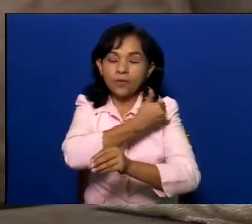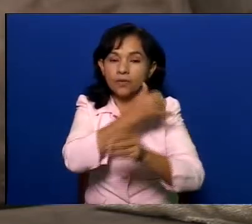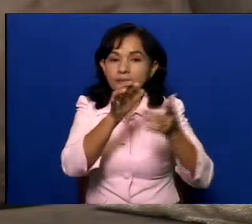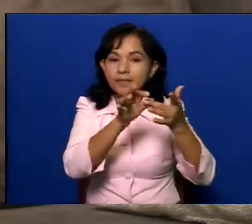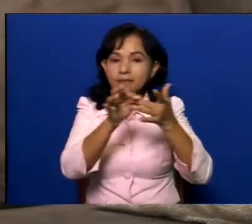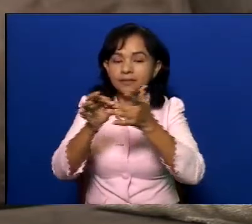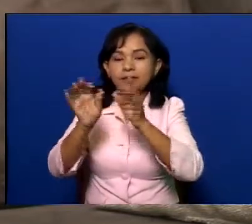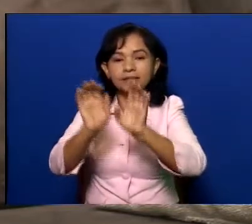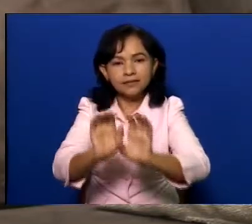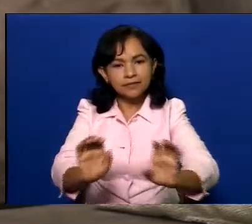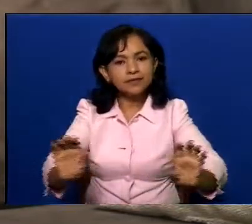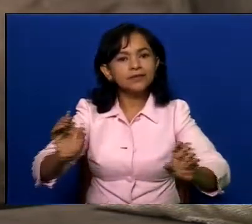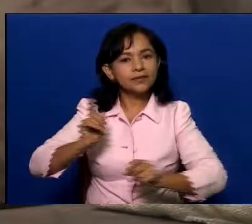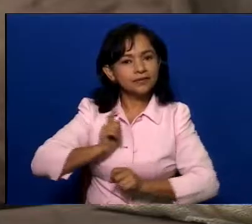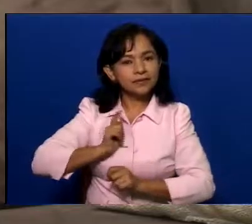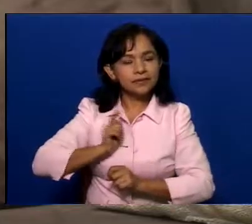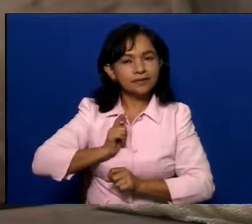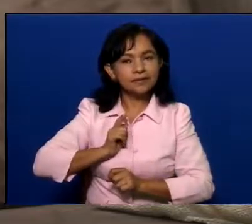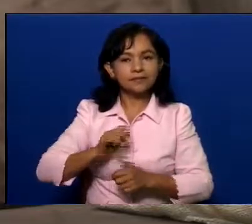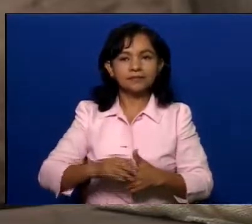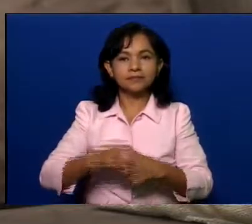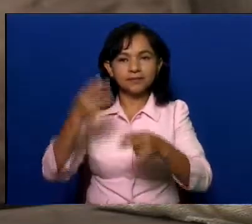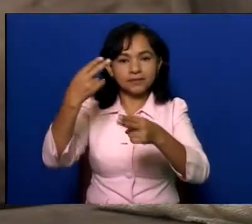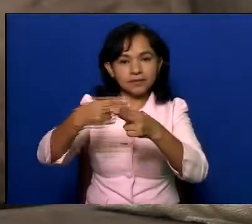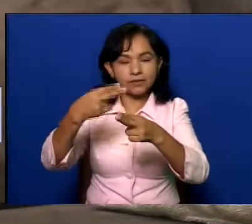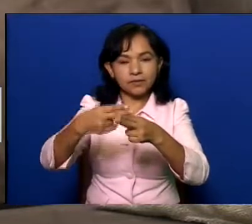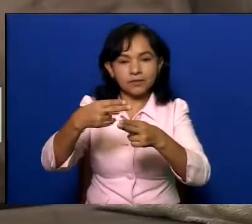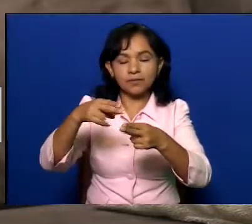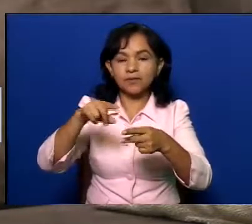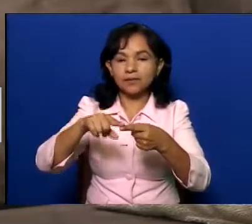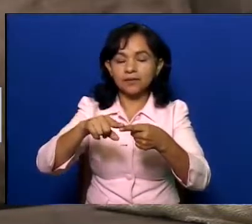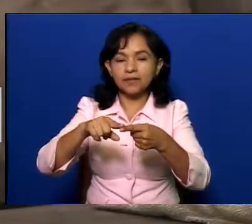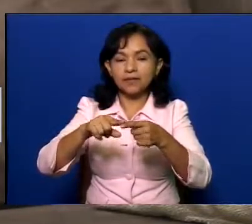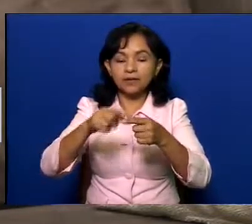con la prevención de las enfermedades, que tiene que ver con la